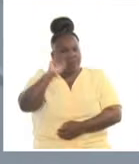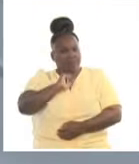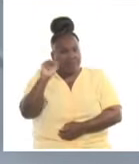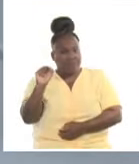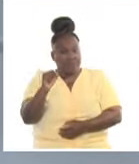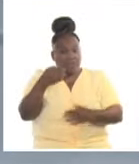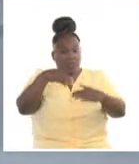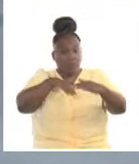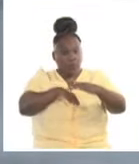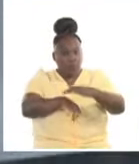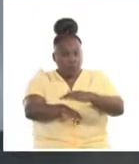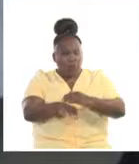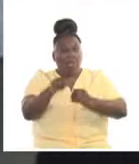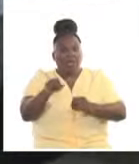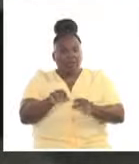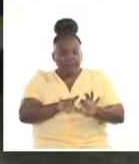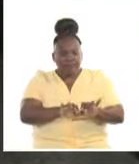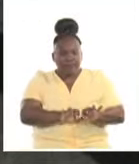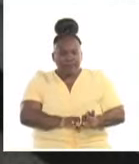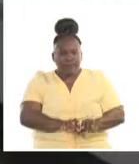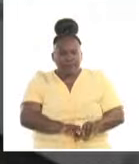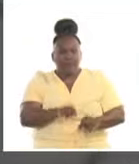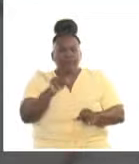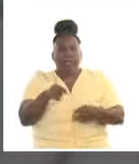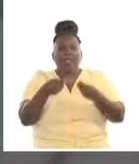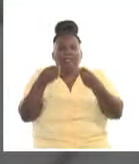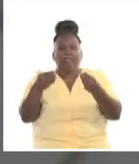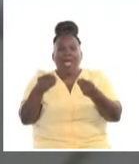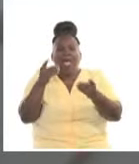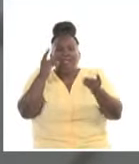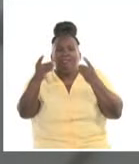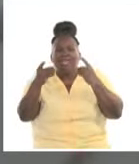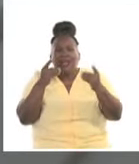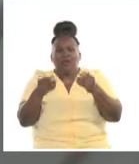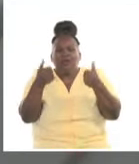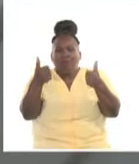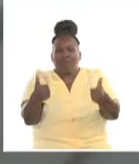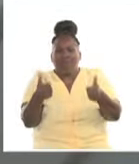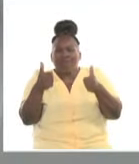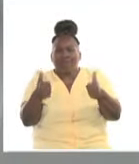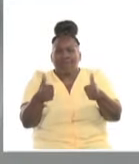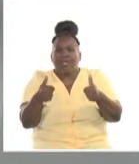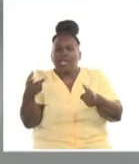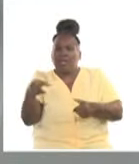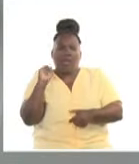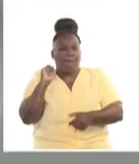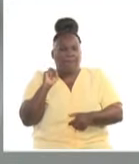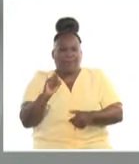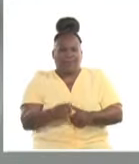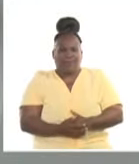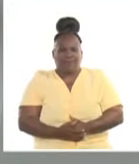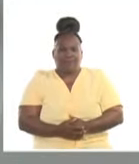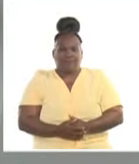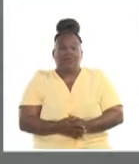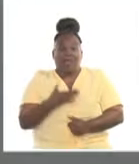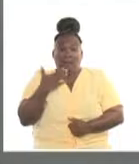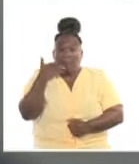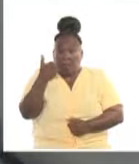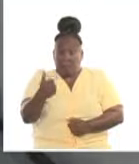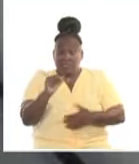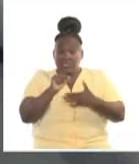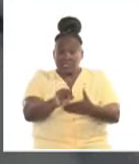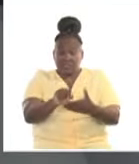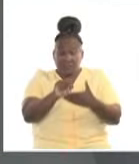tomógrafo axial computarizado ofrecerá diagnósticos más acertados y con una mayor prontitud. Otra de las ventajas del servicio